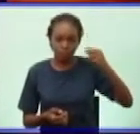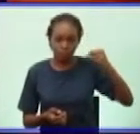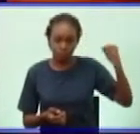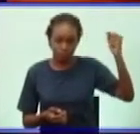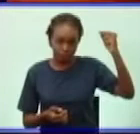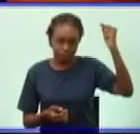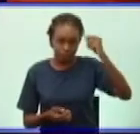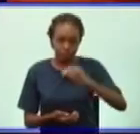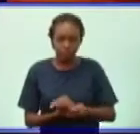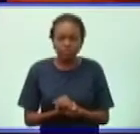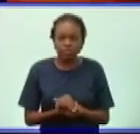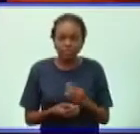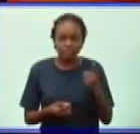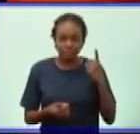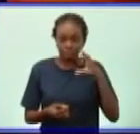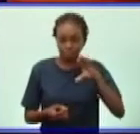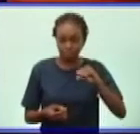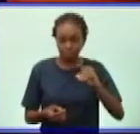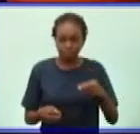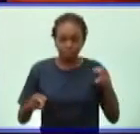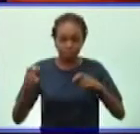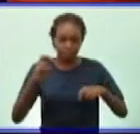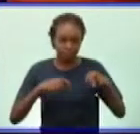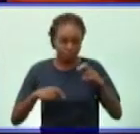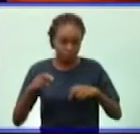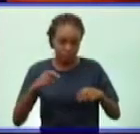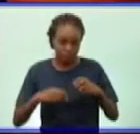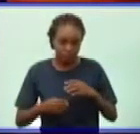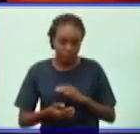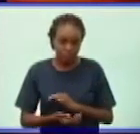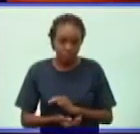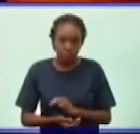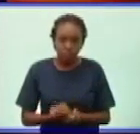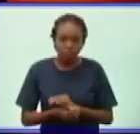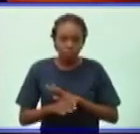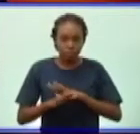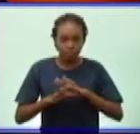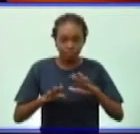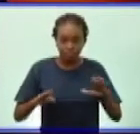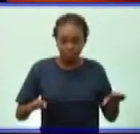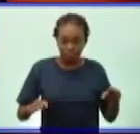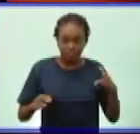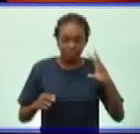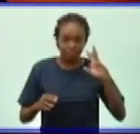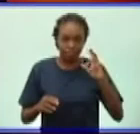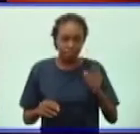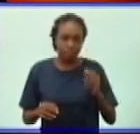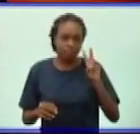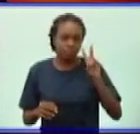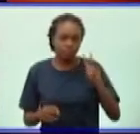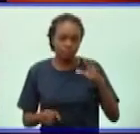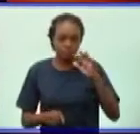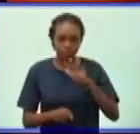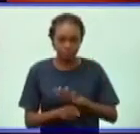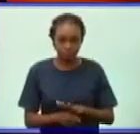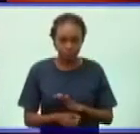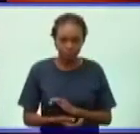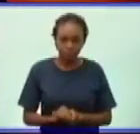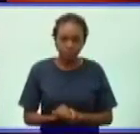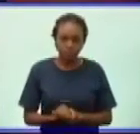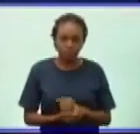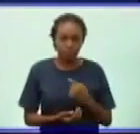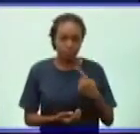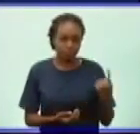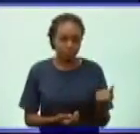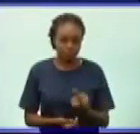que buscaran los valores de energía potencial calculados ya por ustedes en el segundo encuentro.